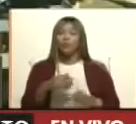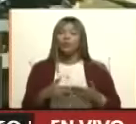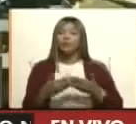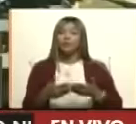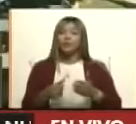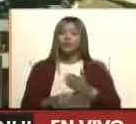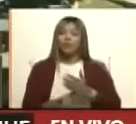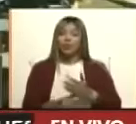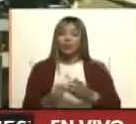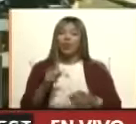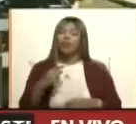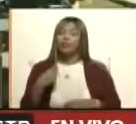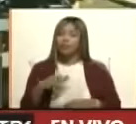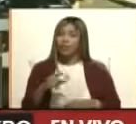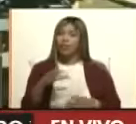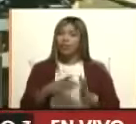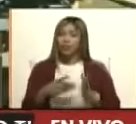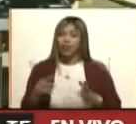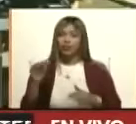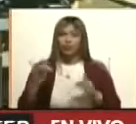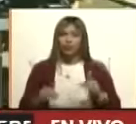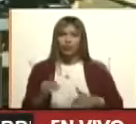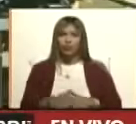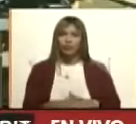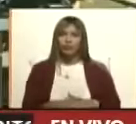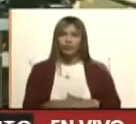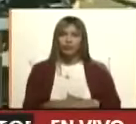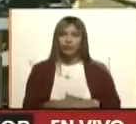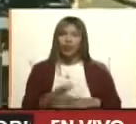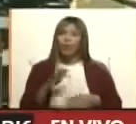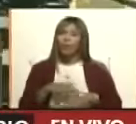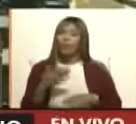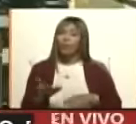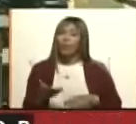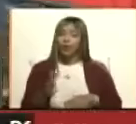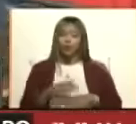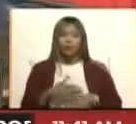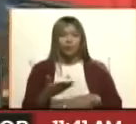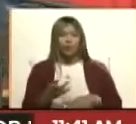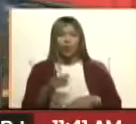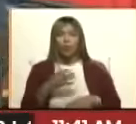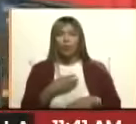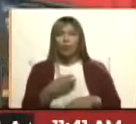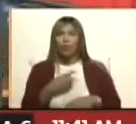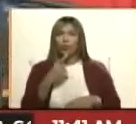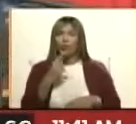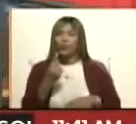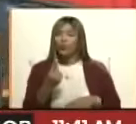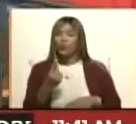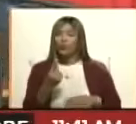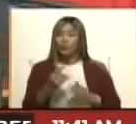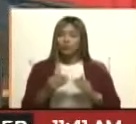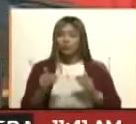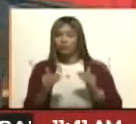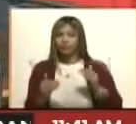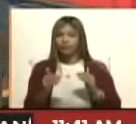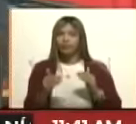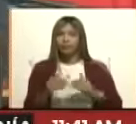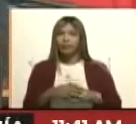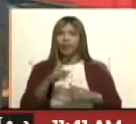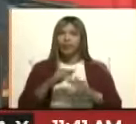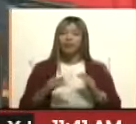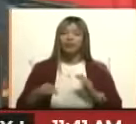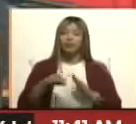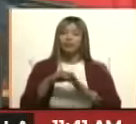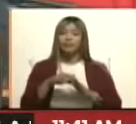cédula laminada y tiene el derecho a votar. ¿Por qué? Porque no puede haber ni siquiera un subterfugio de ese